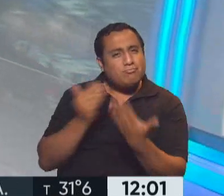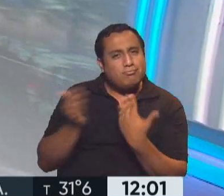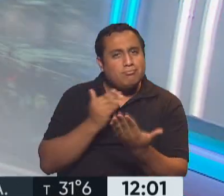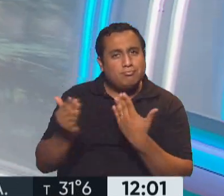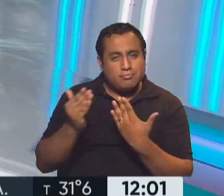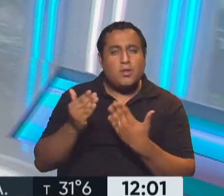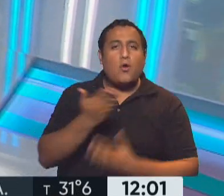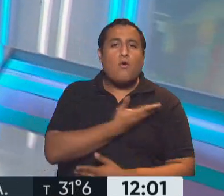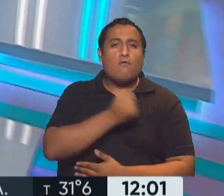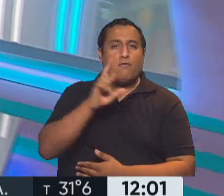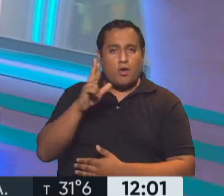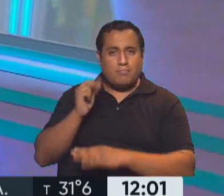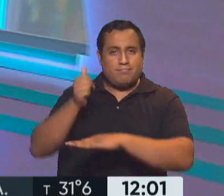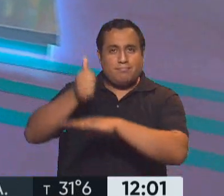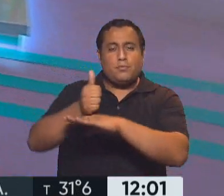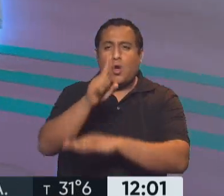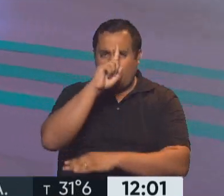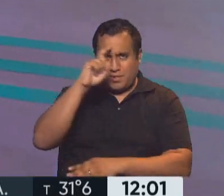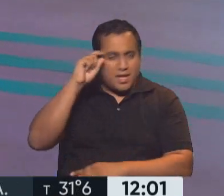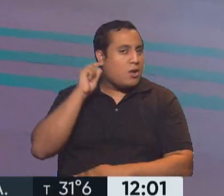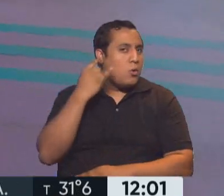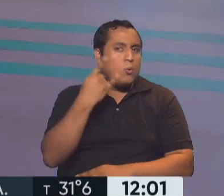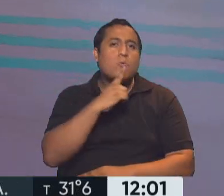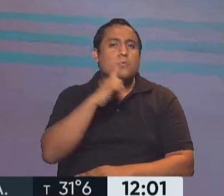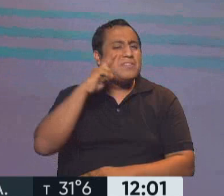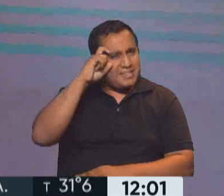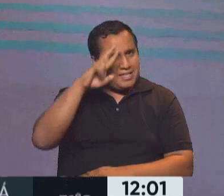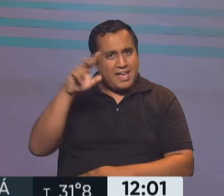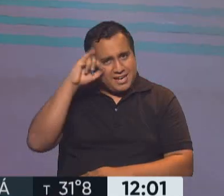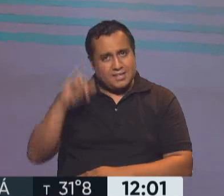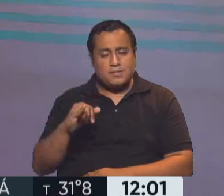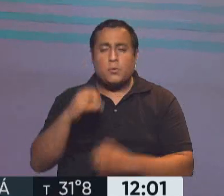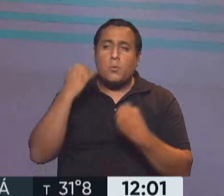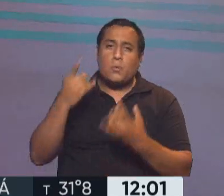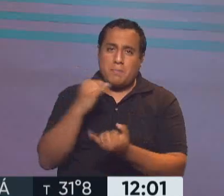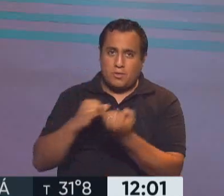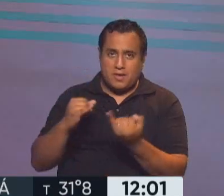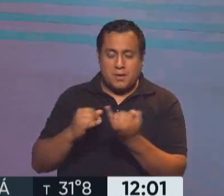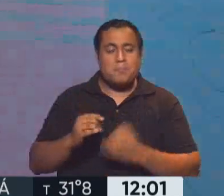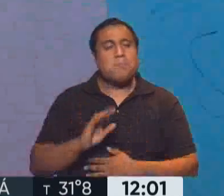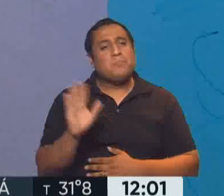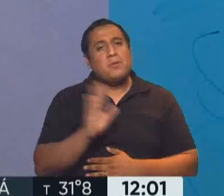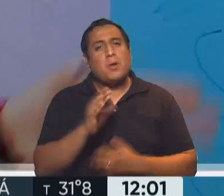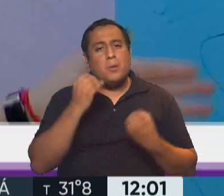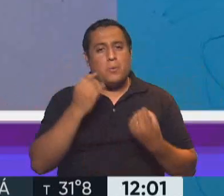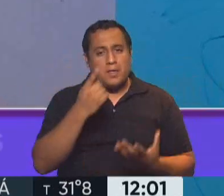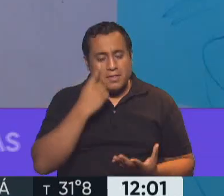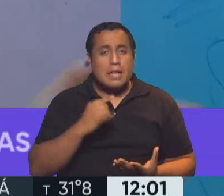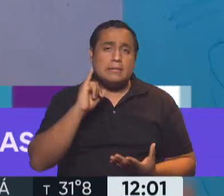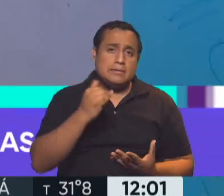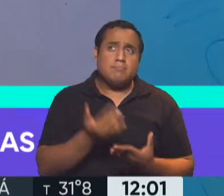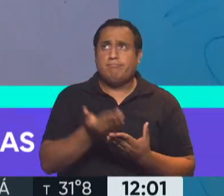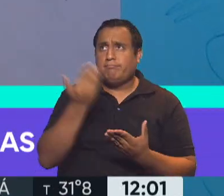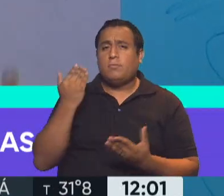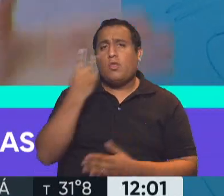al móvil con Florencia Rodríguez en el Hospital Gutiérrez. Flor, buen mediodía. Buen día, Vero. Sí, como contabas, claramente hace 2 semanas